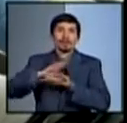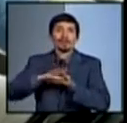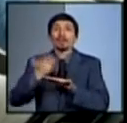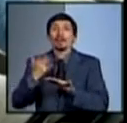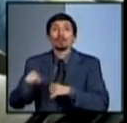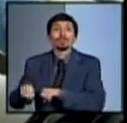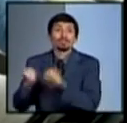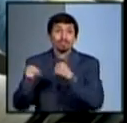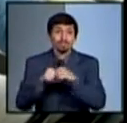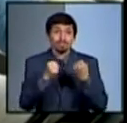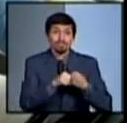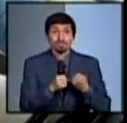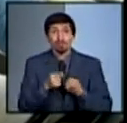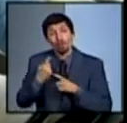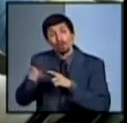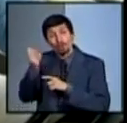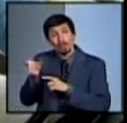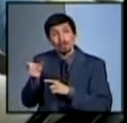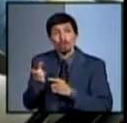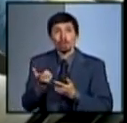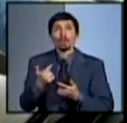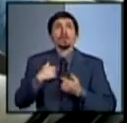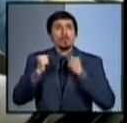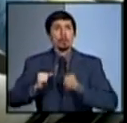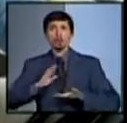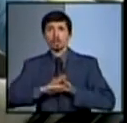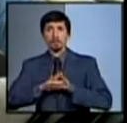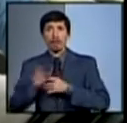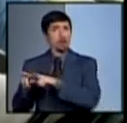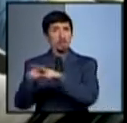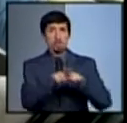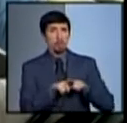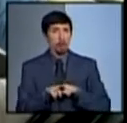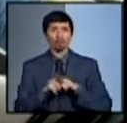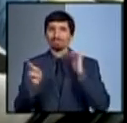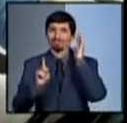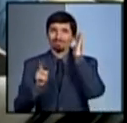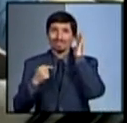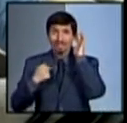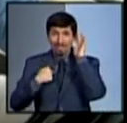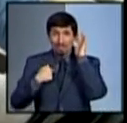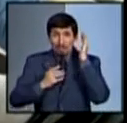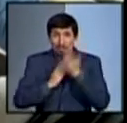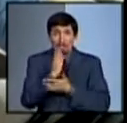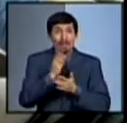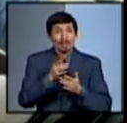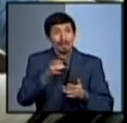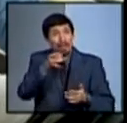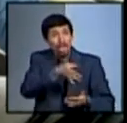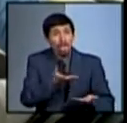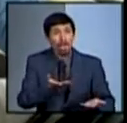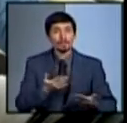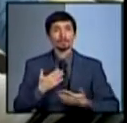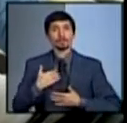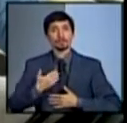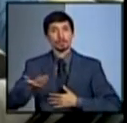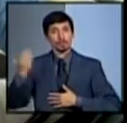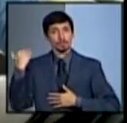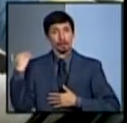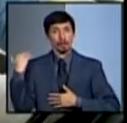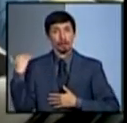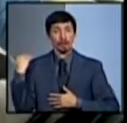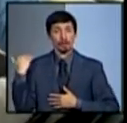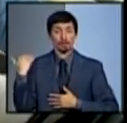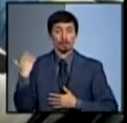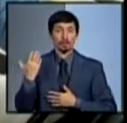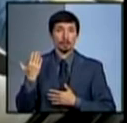demás. Porque ellos podrían fácilmente celebrar como que corresponde, pero no haciéndole daño a las demás personas. Por ejemplo, yo tuve